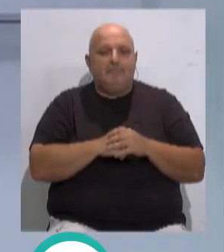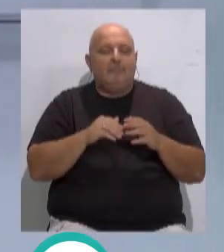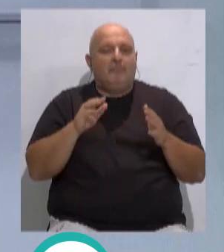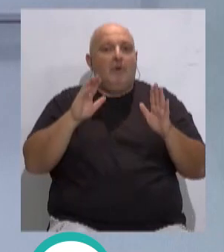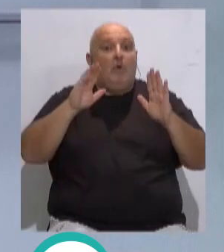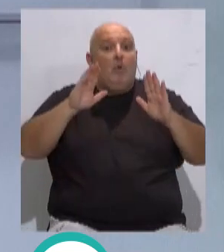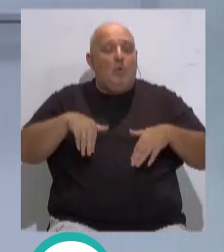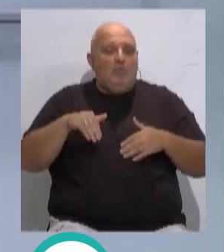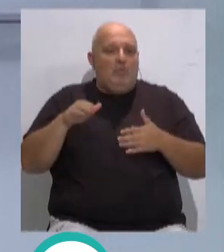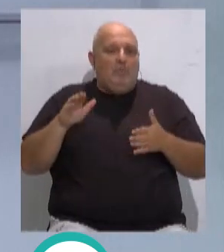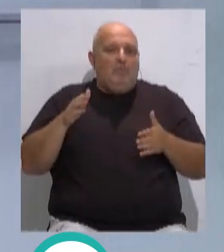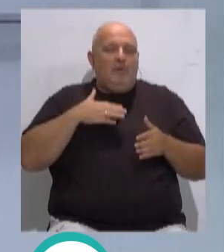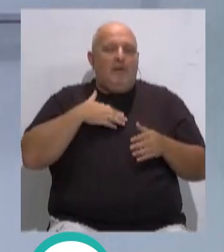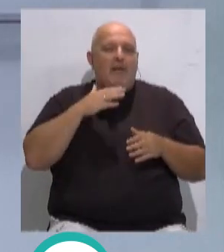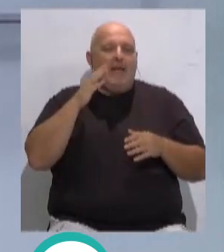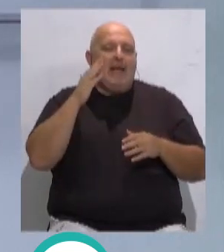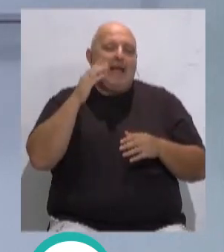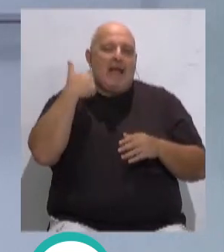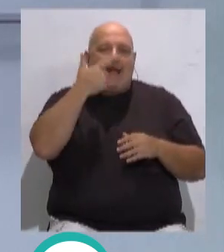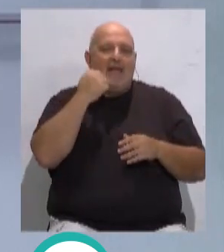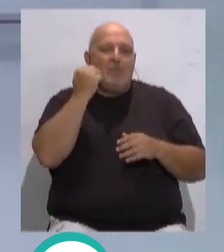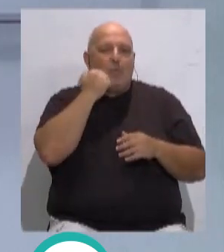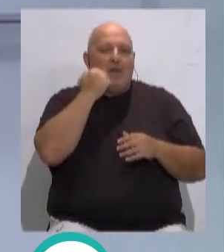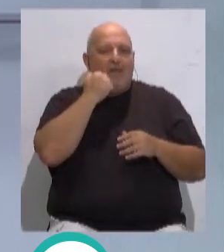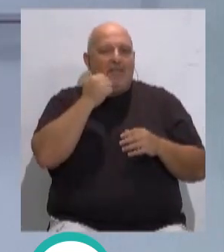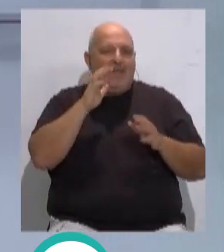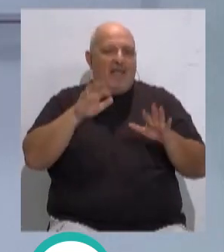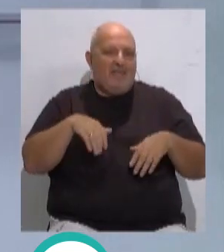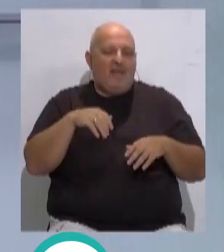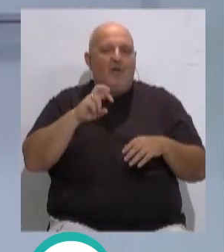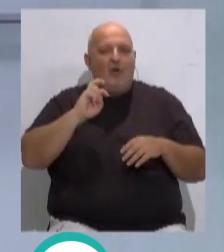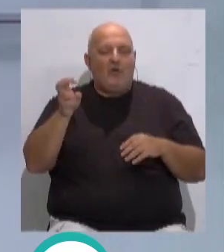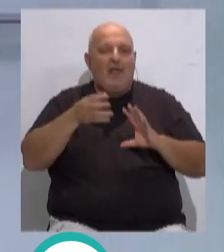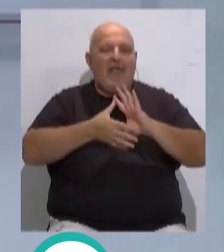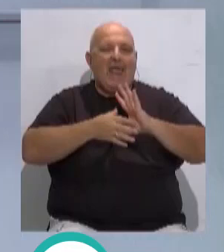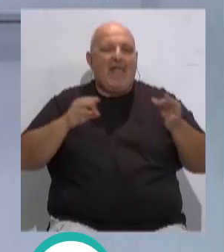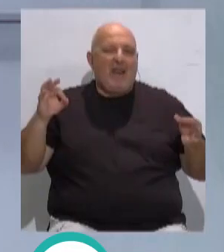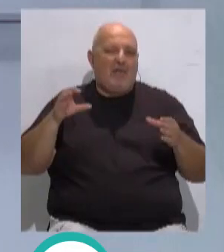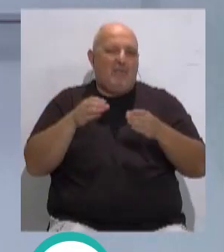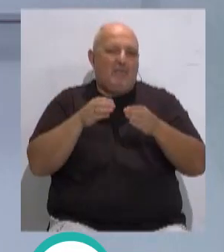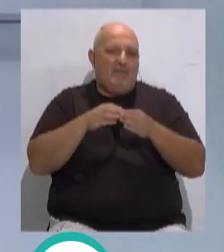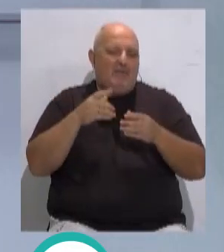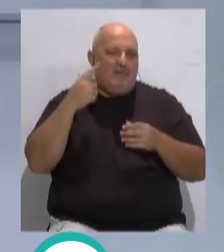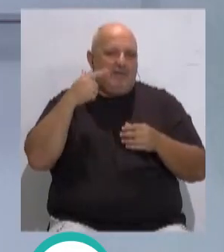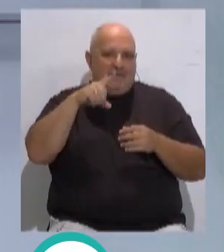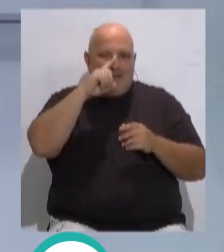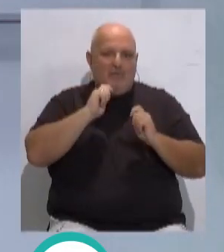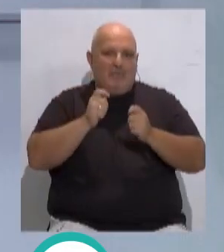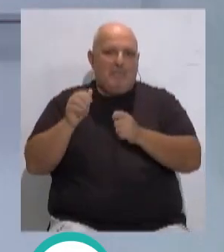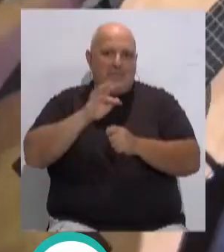Y un último apunte, los Caraduras de Cádiz y los Encadenados reciben el premio Emilio López de este